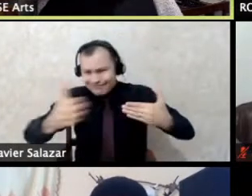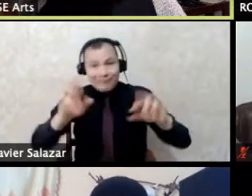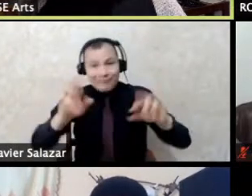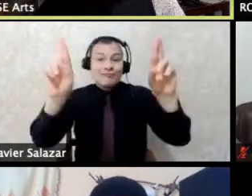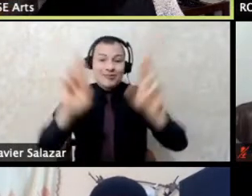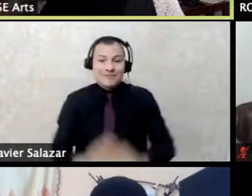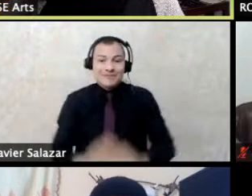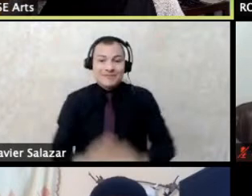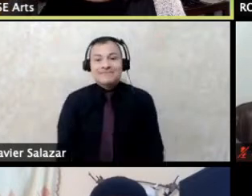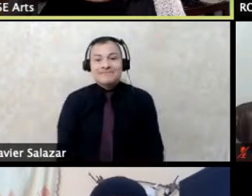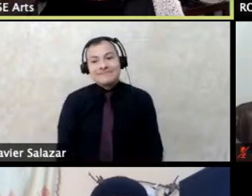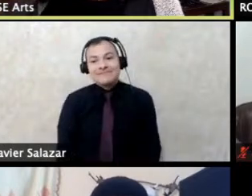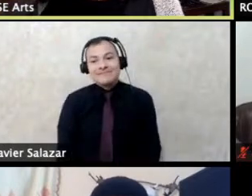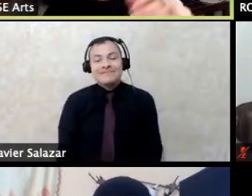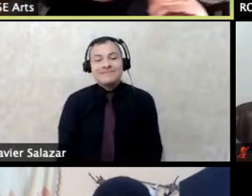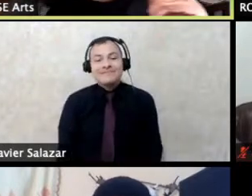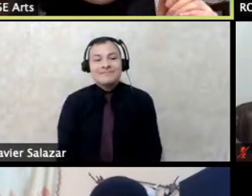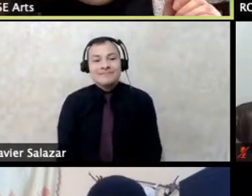Estás mute.